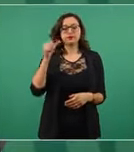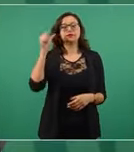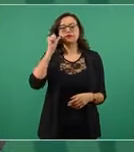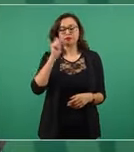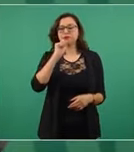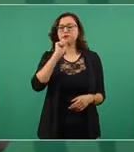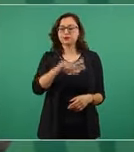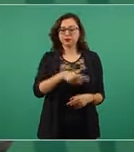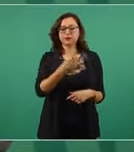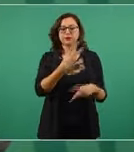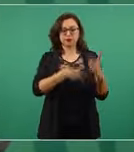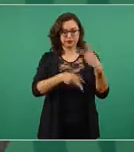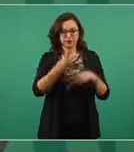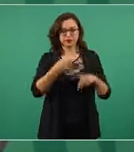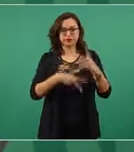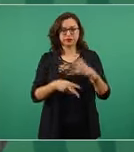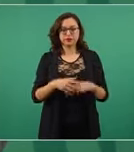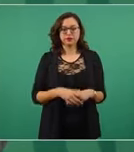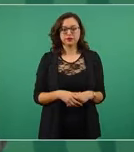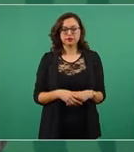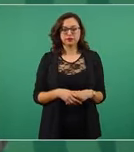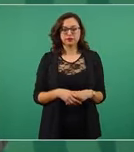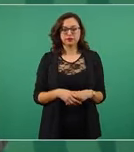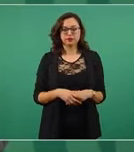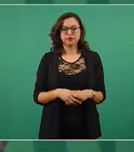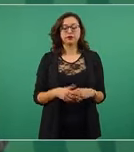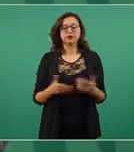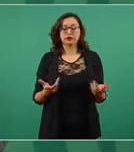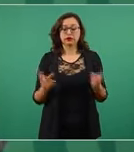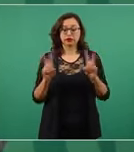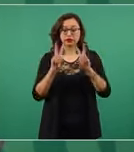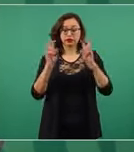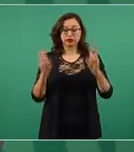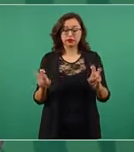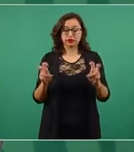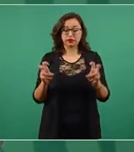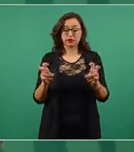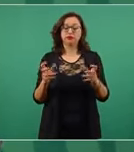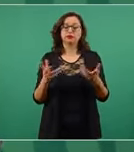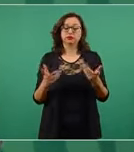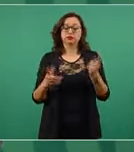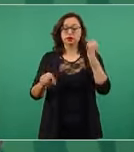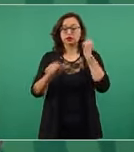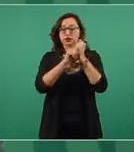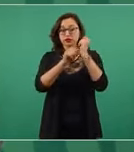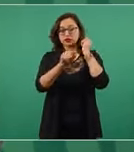reunión porque estamos viendo todo lo que es el transporte de la zona